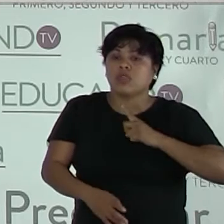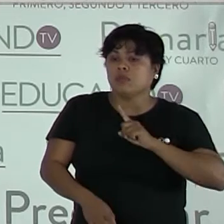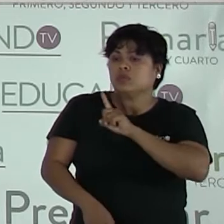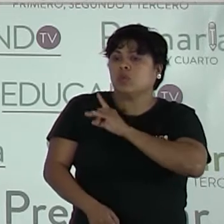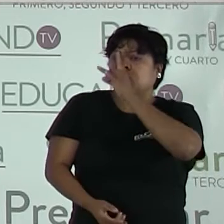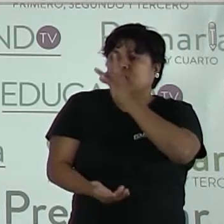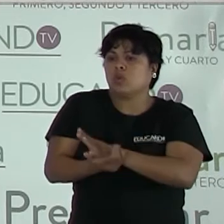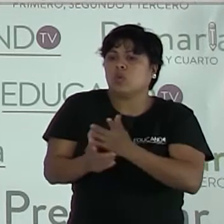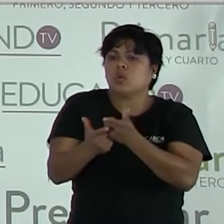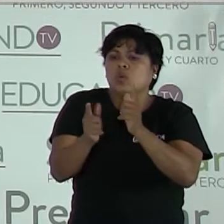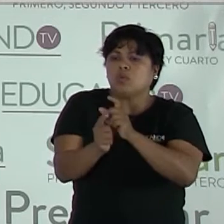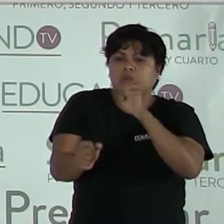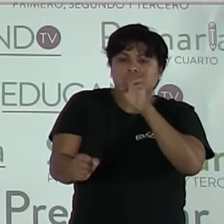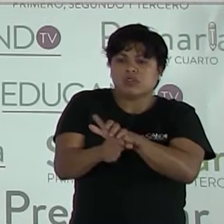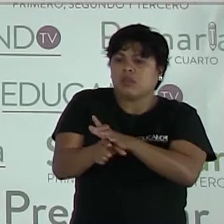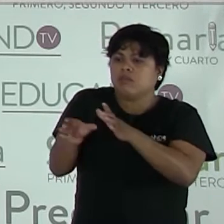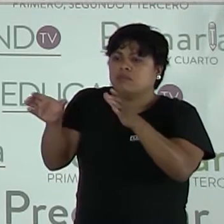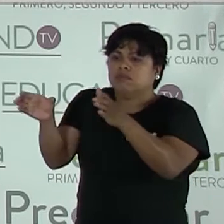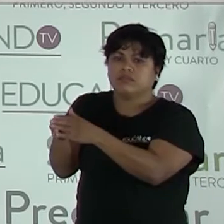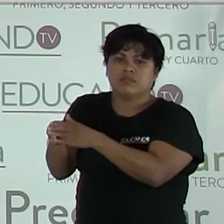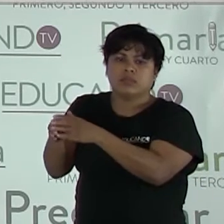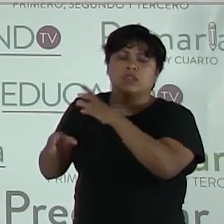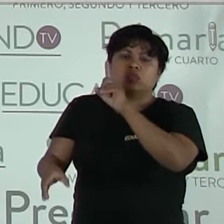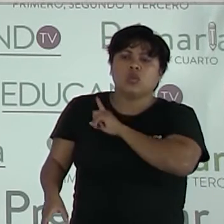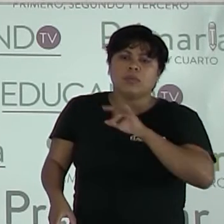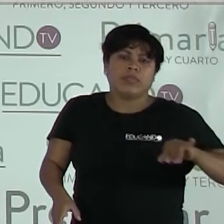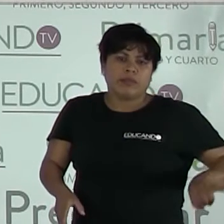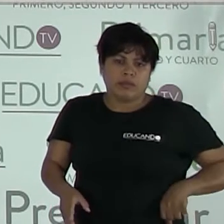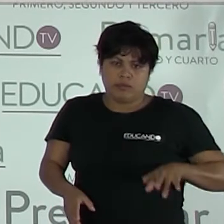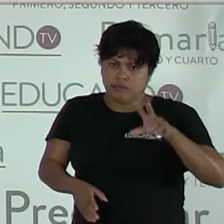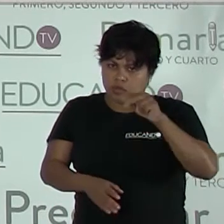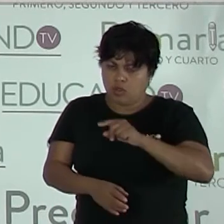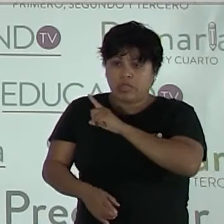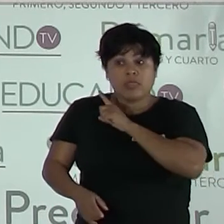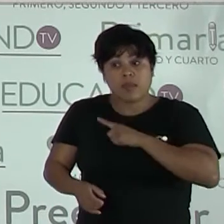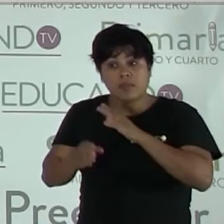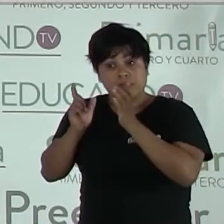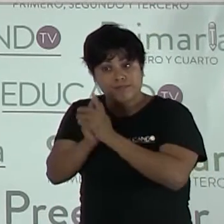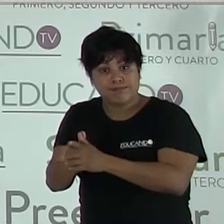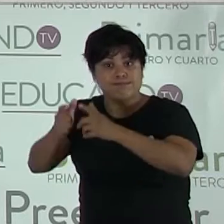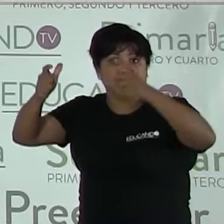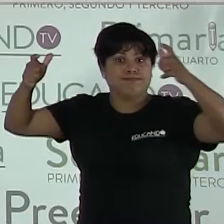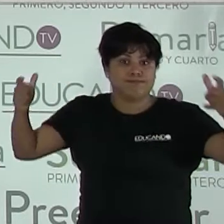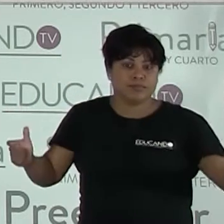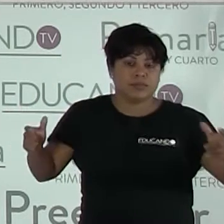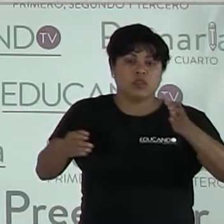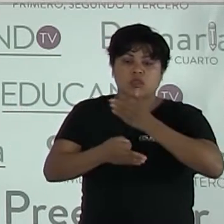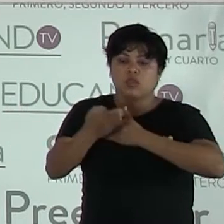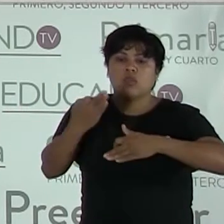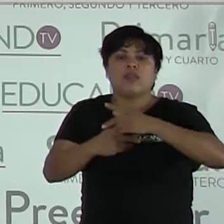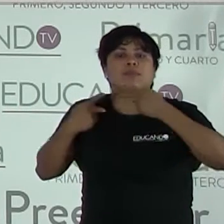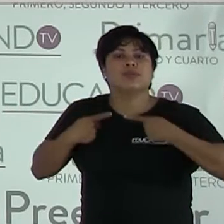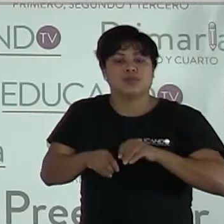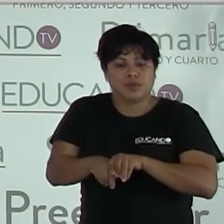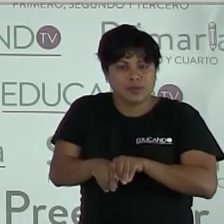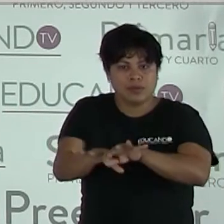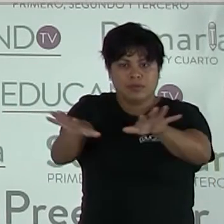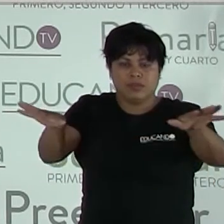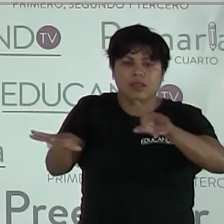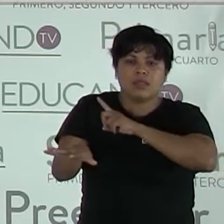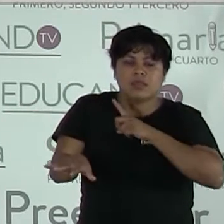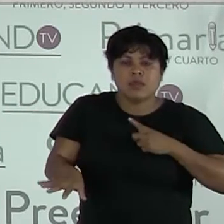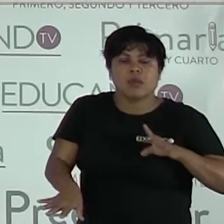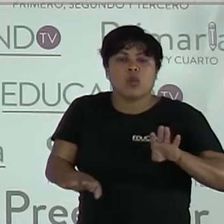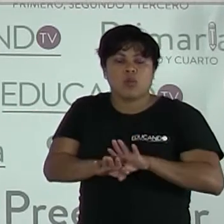ser solamente a un grupo específico al que le va a interesar la noticia, sino que tiene que abarcar toda la parte de la